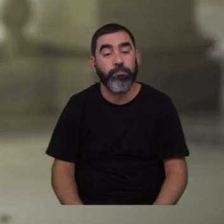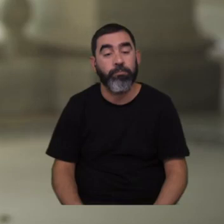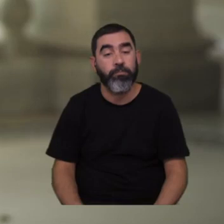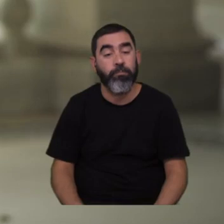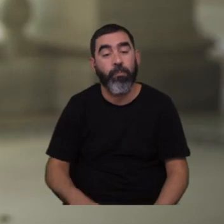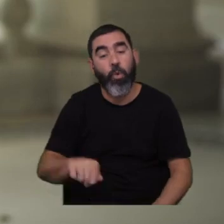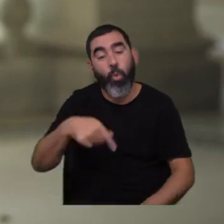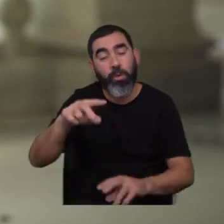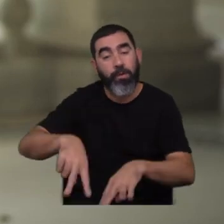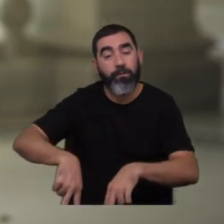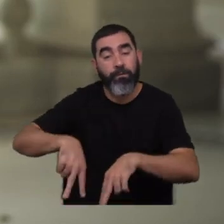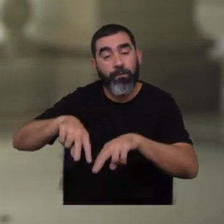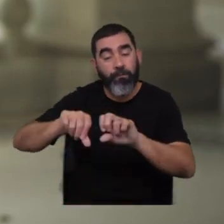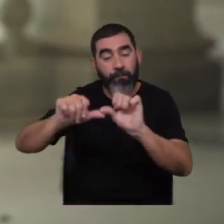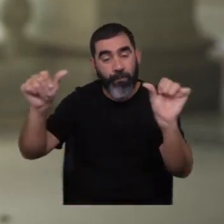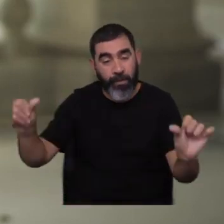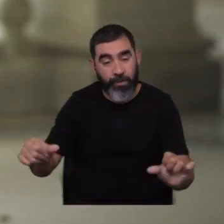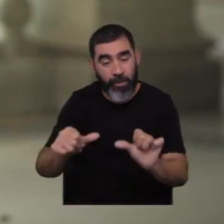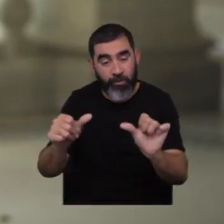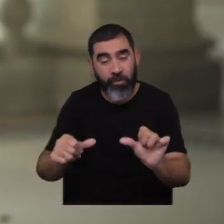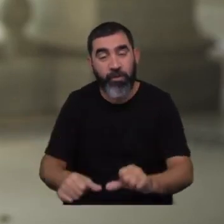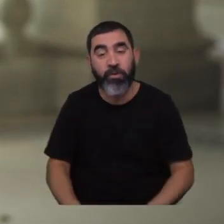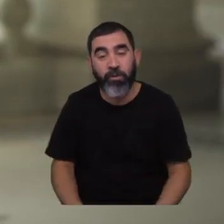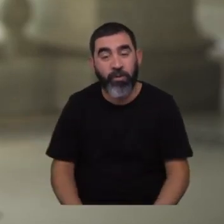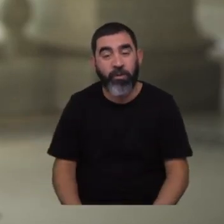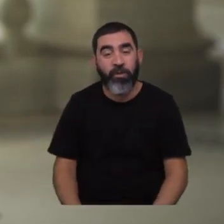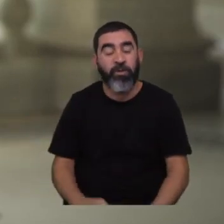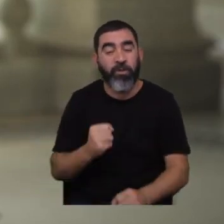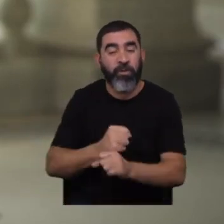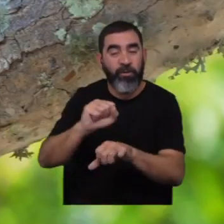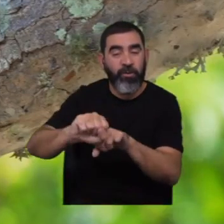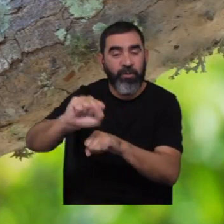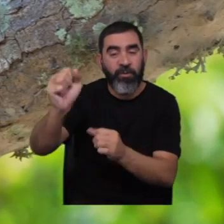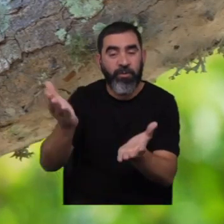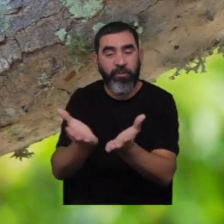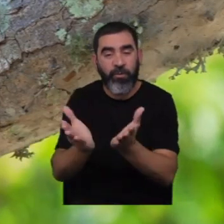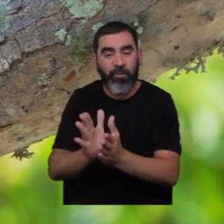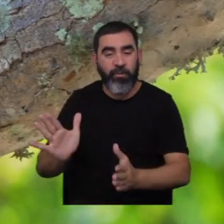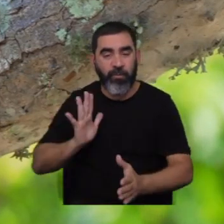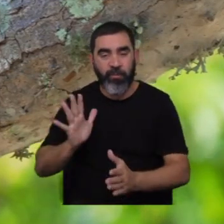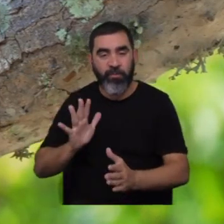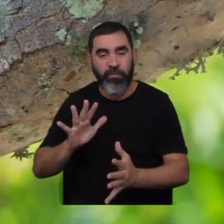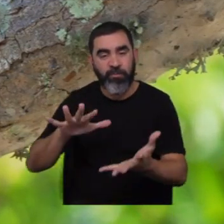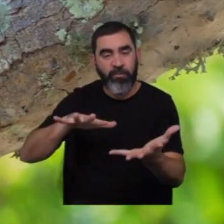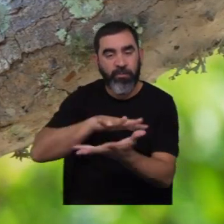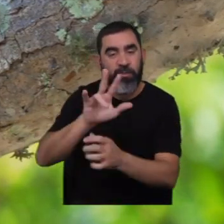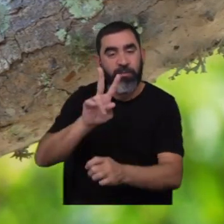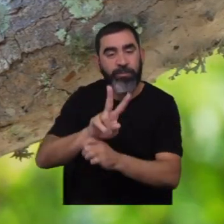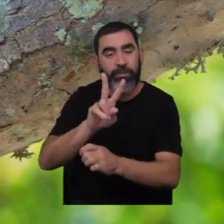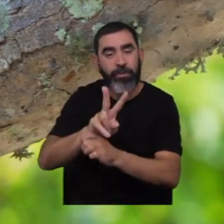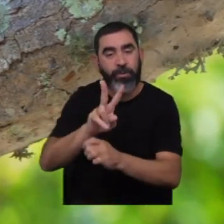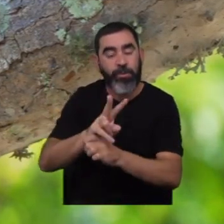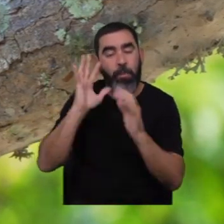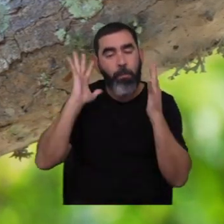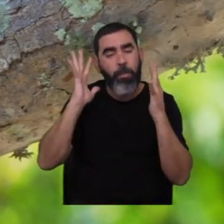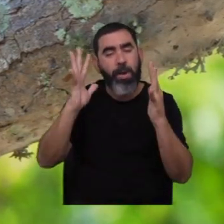Otro estudio que estamos llevando a cabo en realidad es el trabajo de grado de una estudiante, es en un área protegida, un